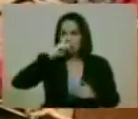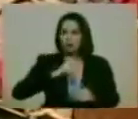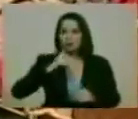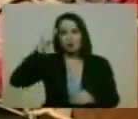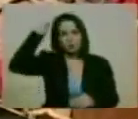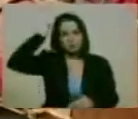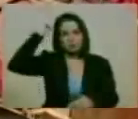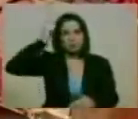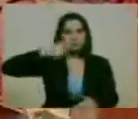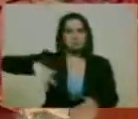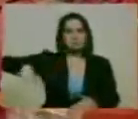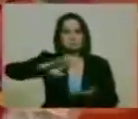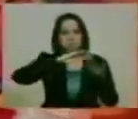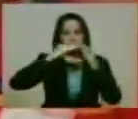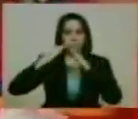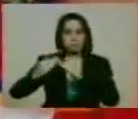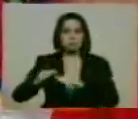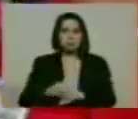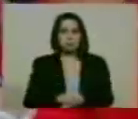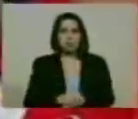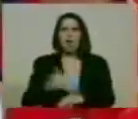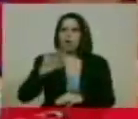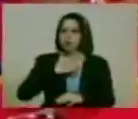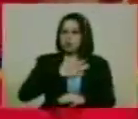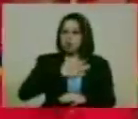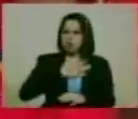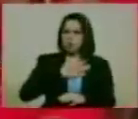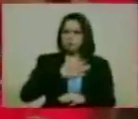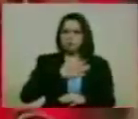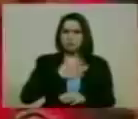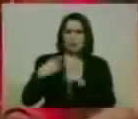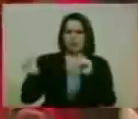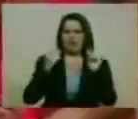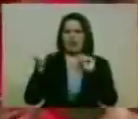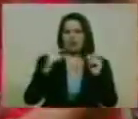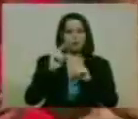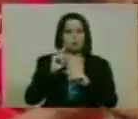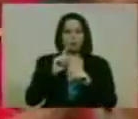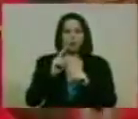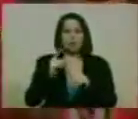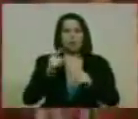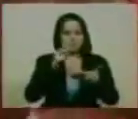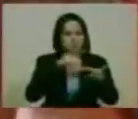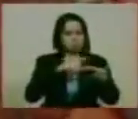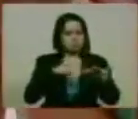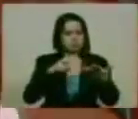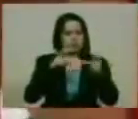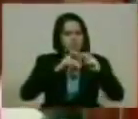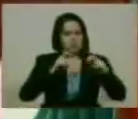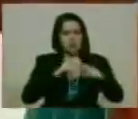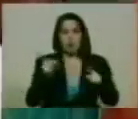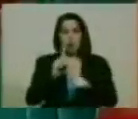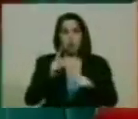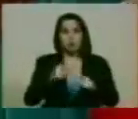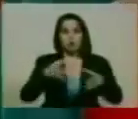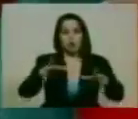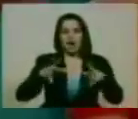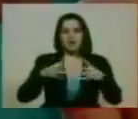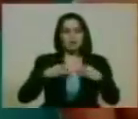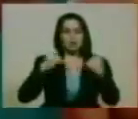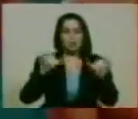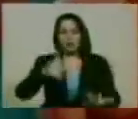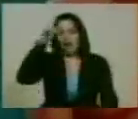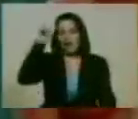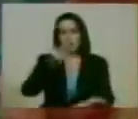eso yo no voy a entrar en detalle. Yo voy a dar por aprobado y asumo este plan como el plan del